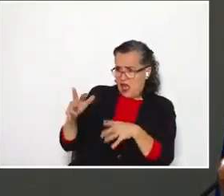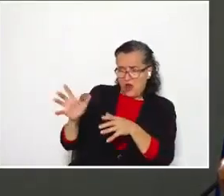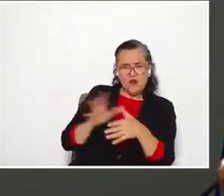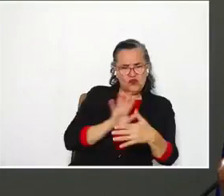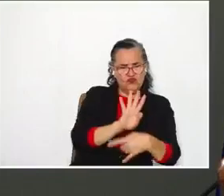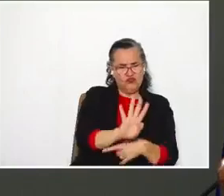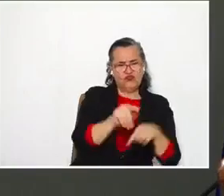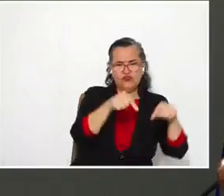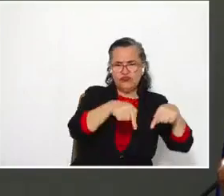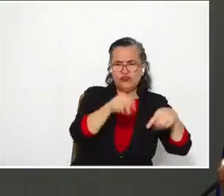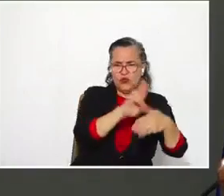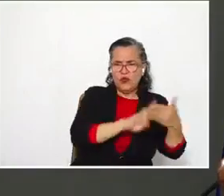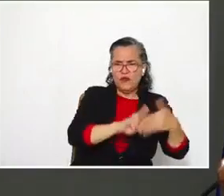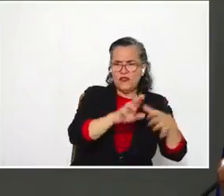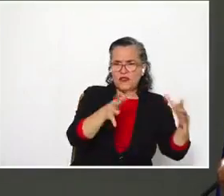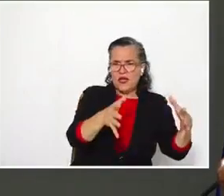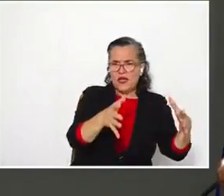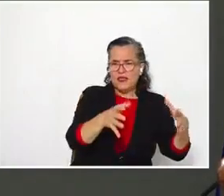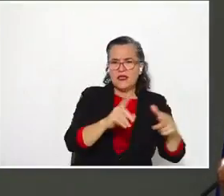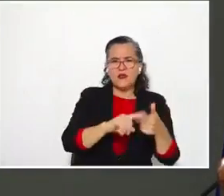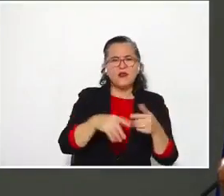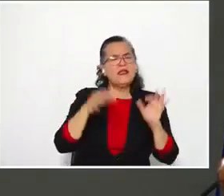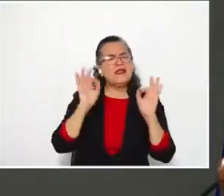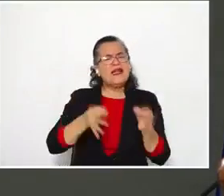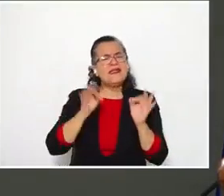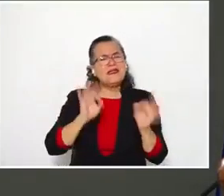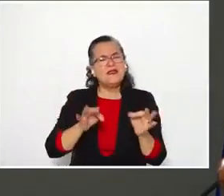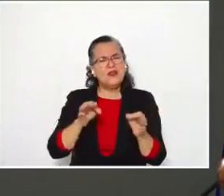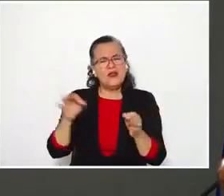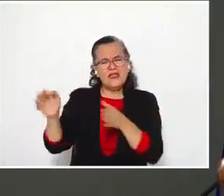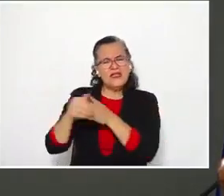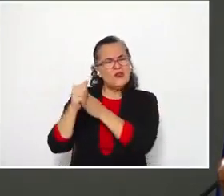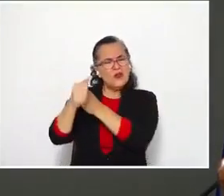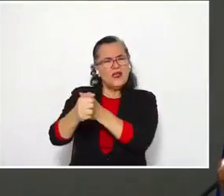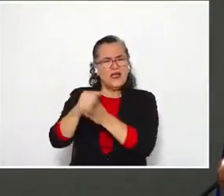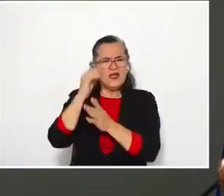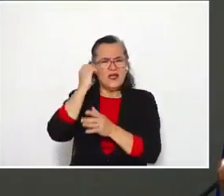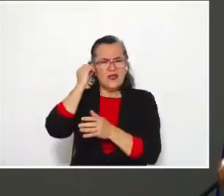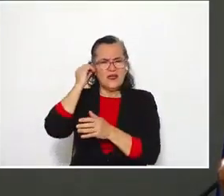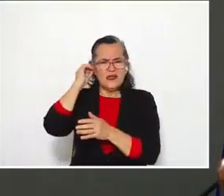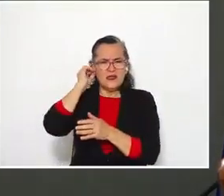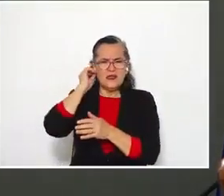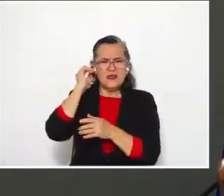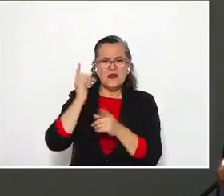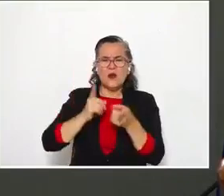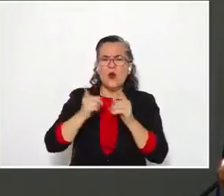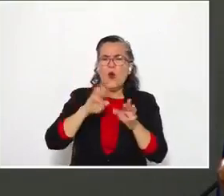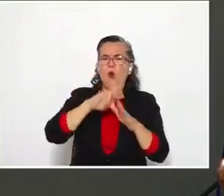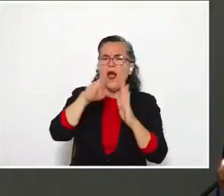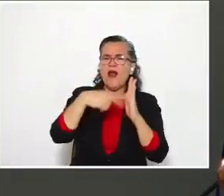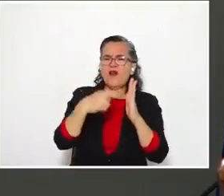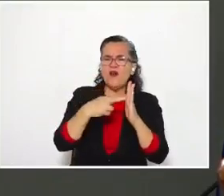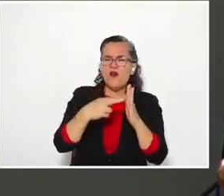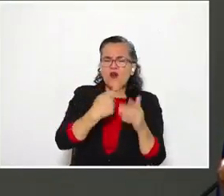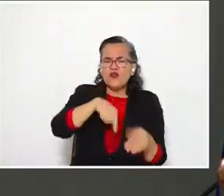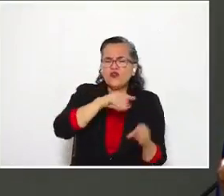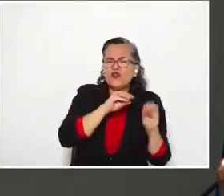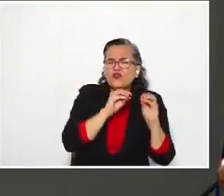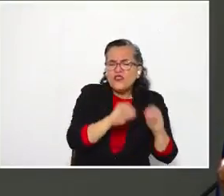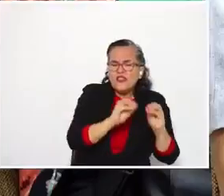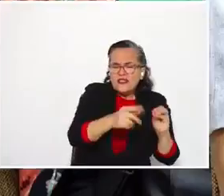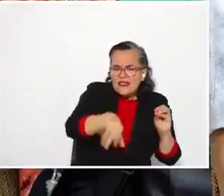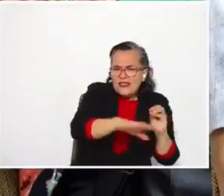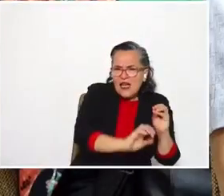lo que yo me pregunto, con las decisiones que toman estos líderes, ¿qué papel, qué les hemos enseñado